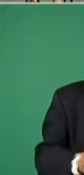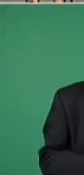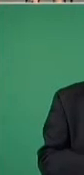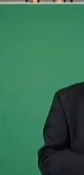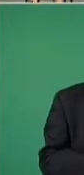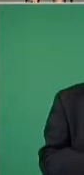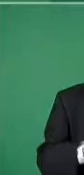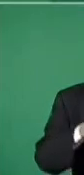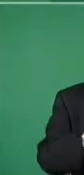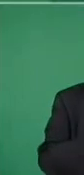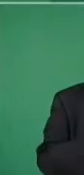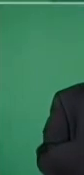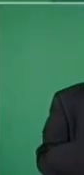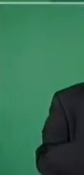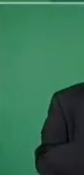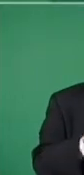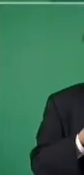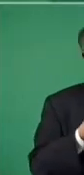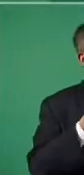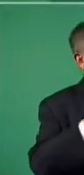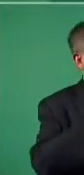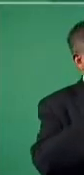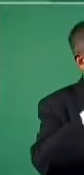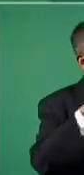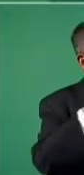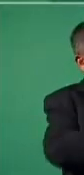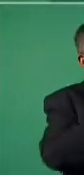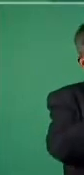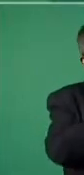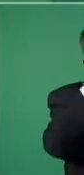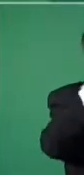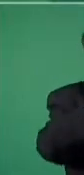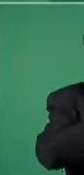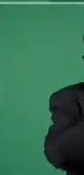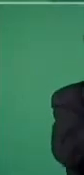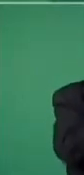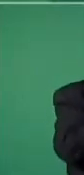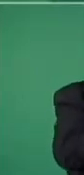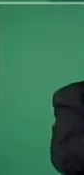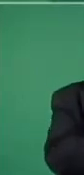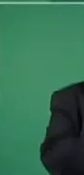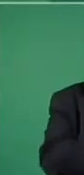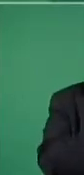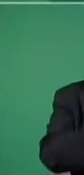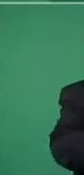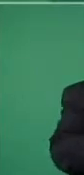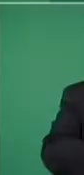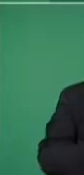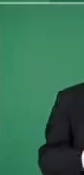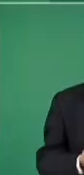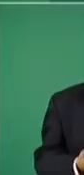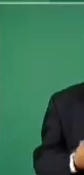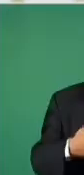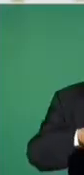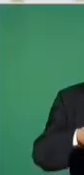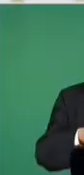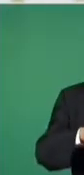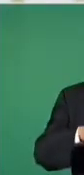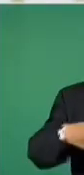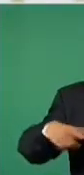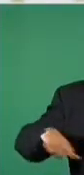eran premios, ¿no?, que otorgaban a gentes cercanas al